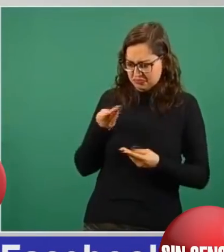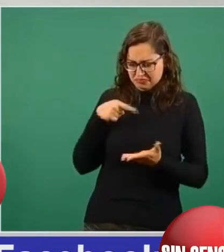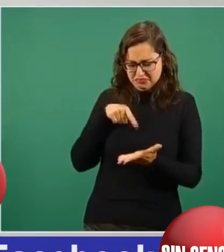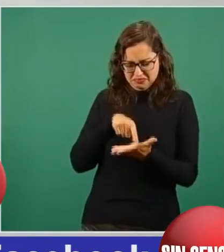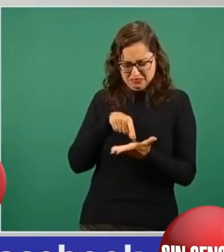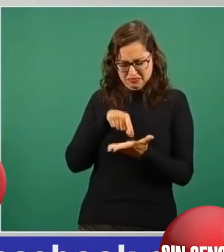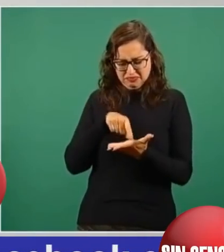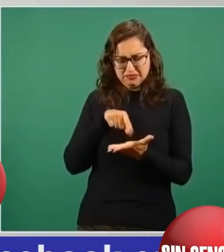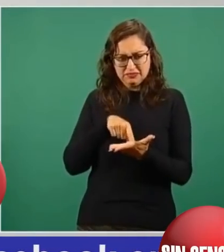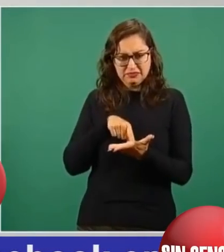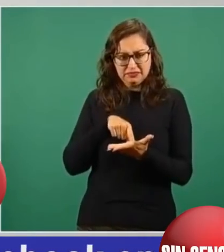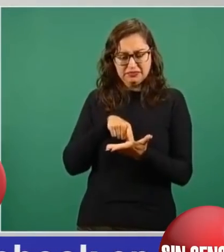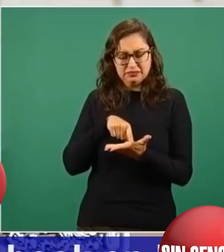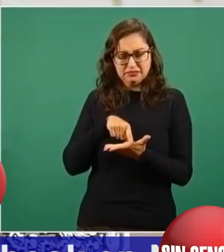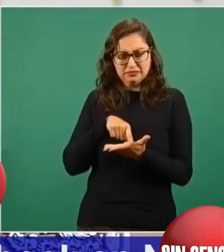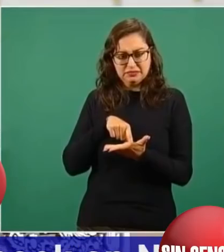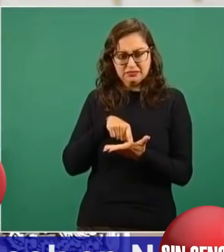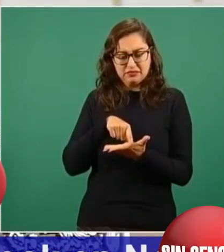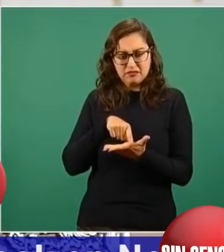diciendo que había que continuar